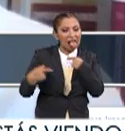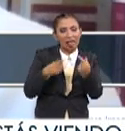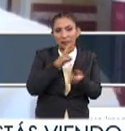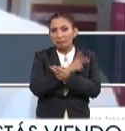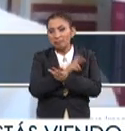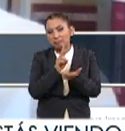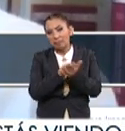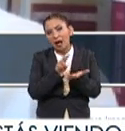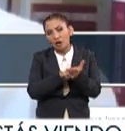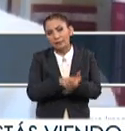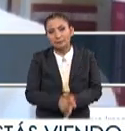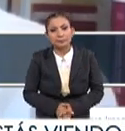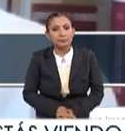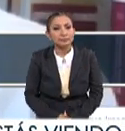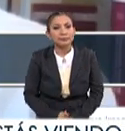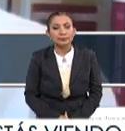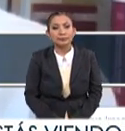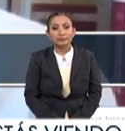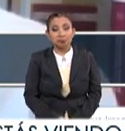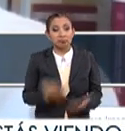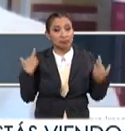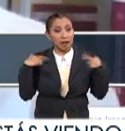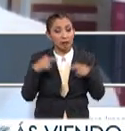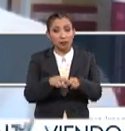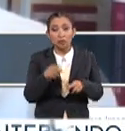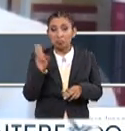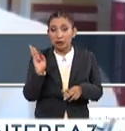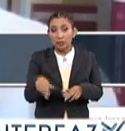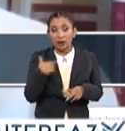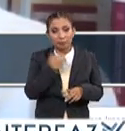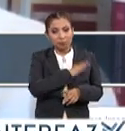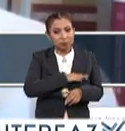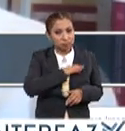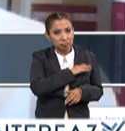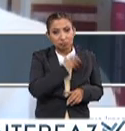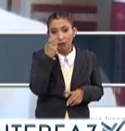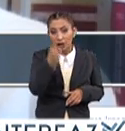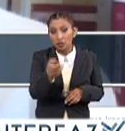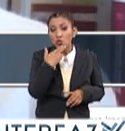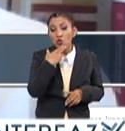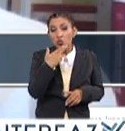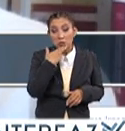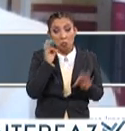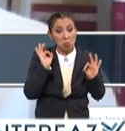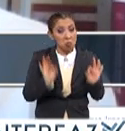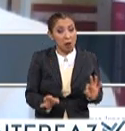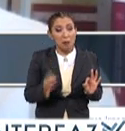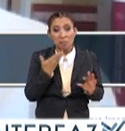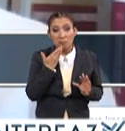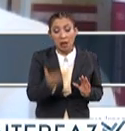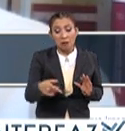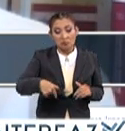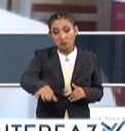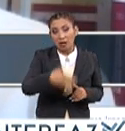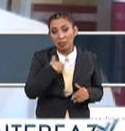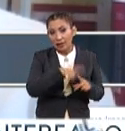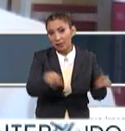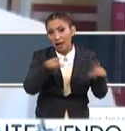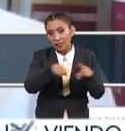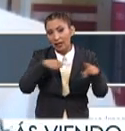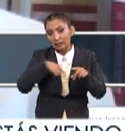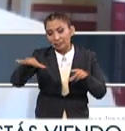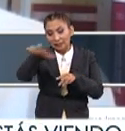con valores. Claro, pues maestro, una felicitación por este uso tan oportuno y activo de las